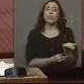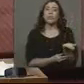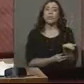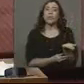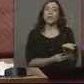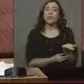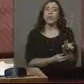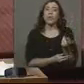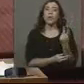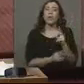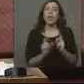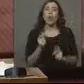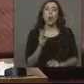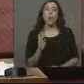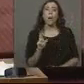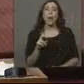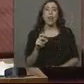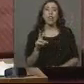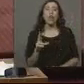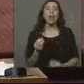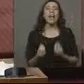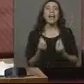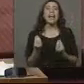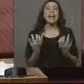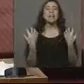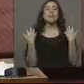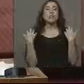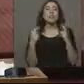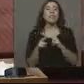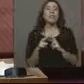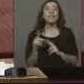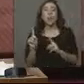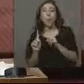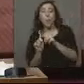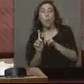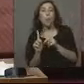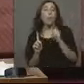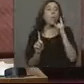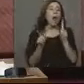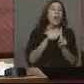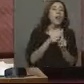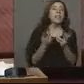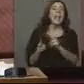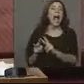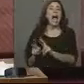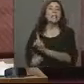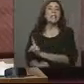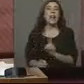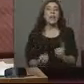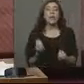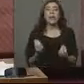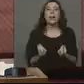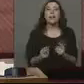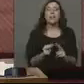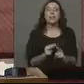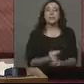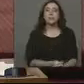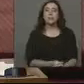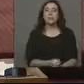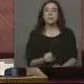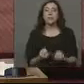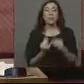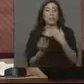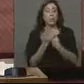figura del gobernador Qué funciones y atribuciones tendrá uno y cuál tendrá el otro al final una vez